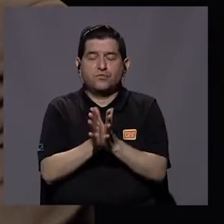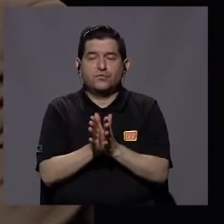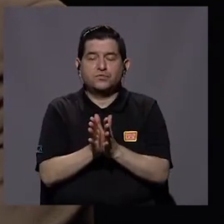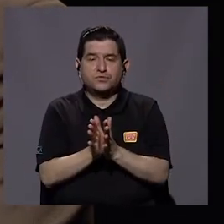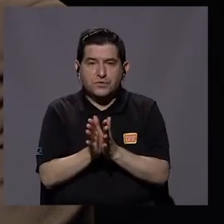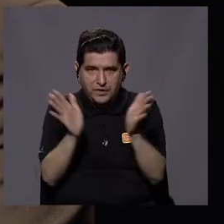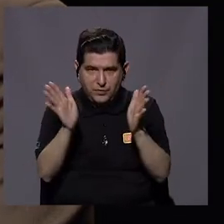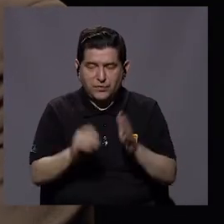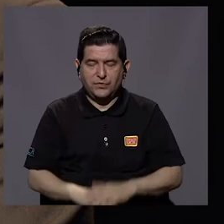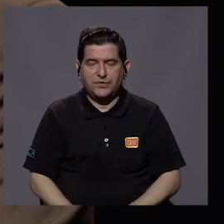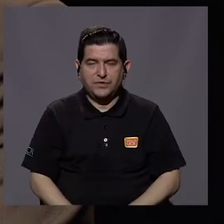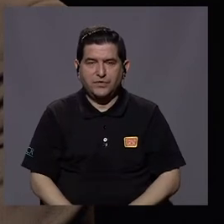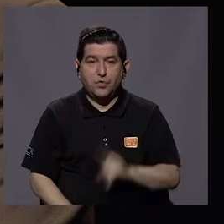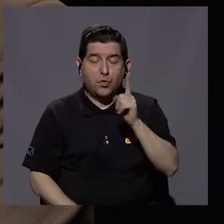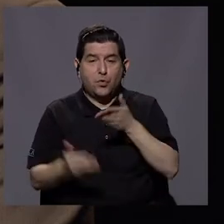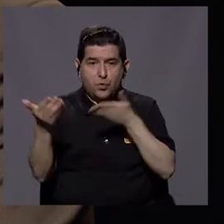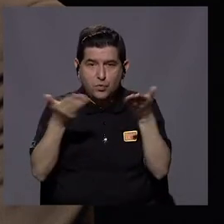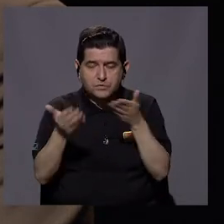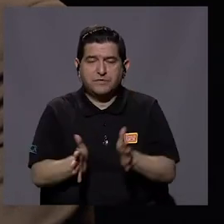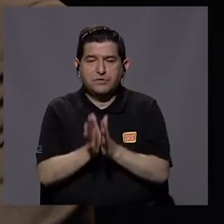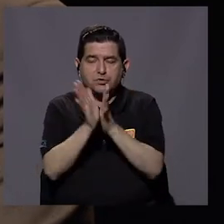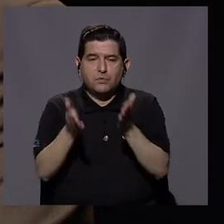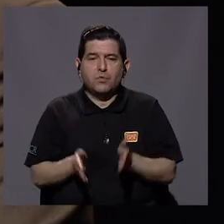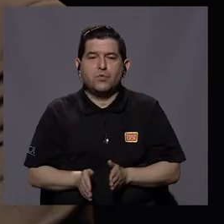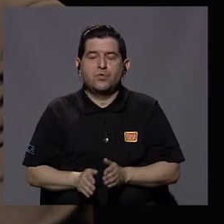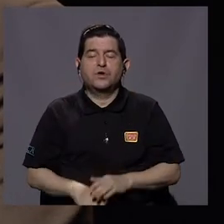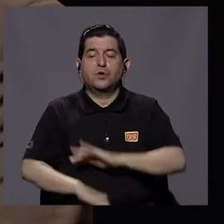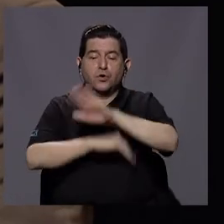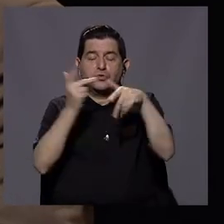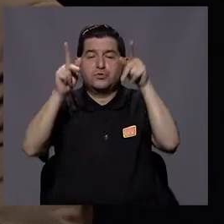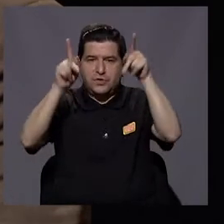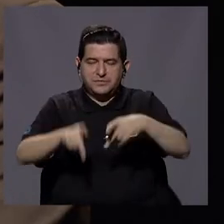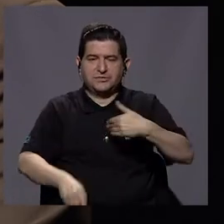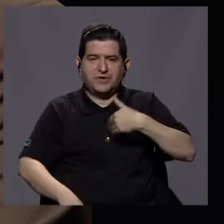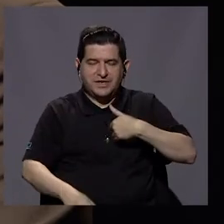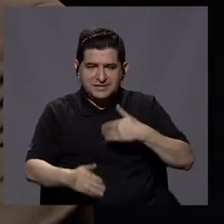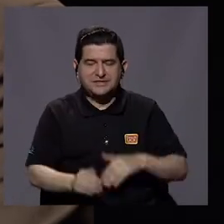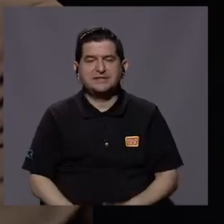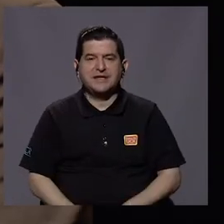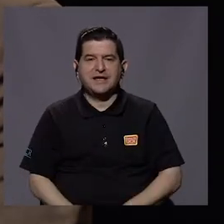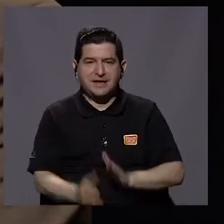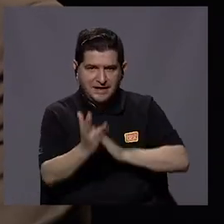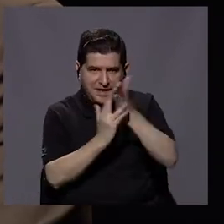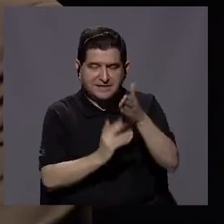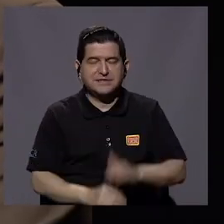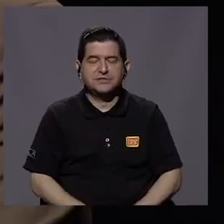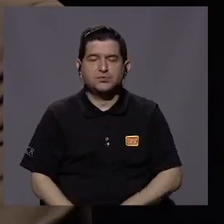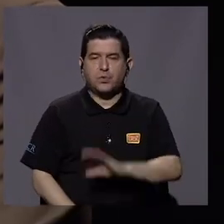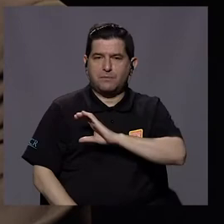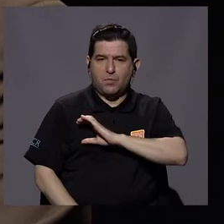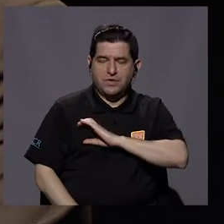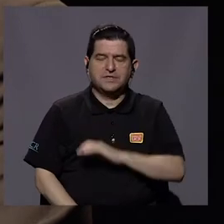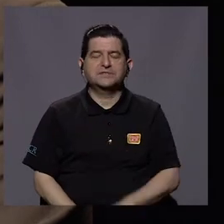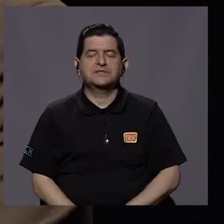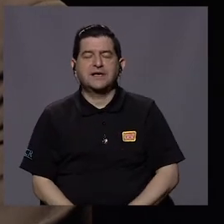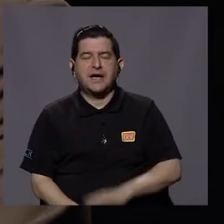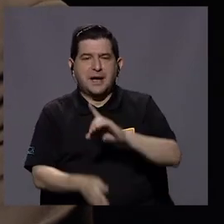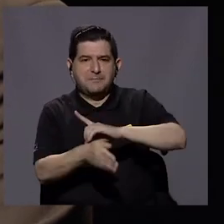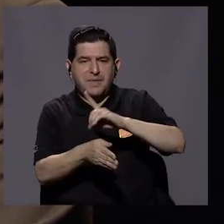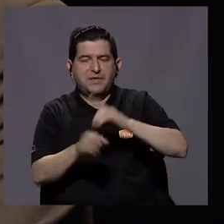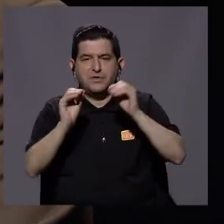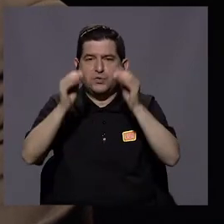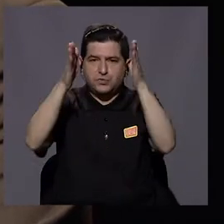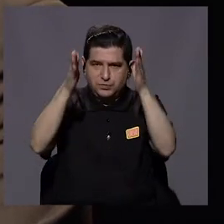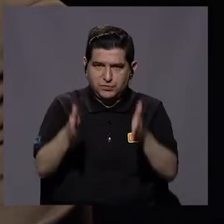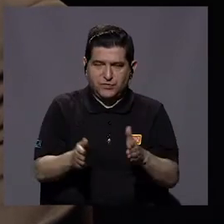un servicio público general en el cual todas las personas tienen acceso, los policías, los médicos, los docentes, etcétera,